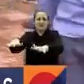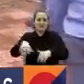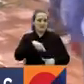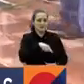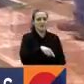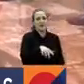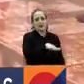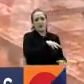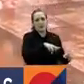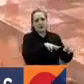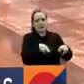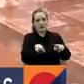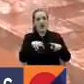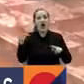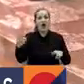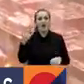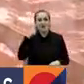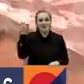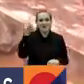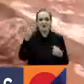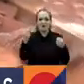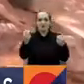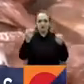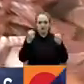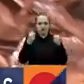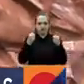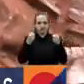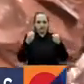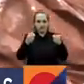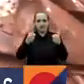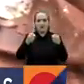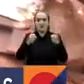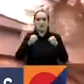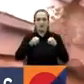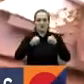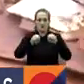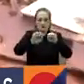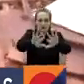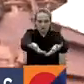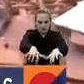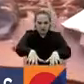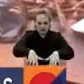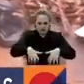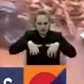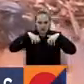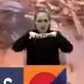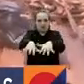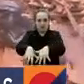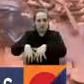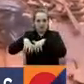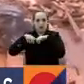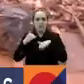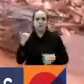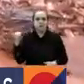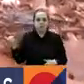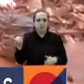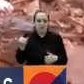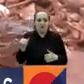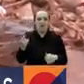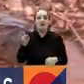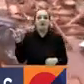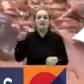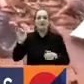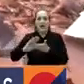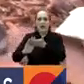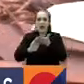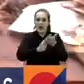estos momentos, maquinaria amarilla de la administración municipal, junto con los personal de la empresa de aseo, adelanta la